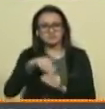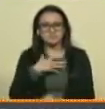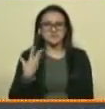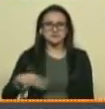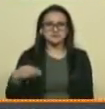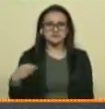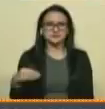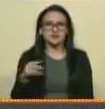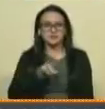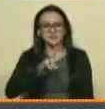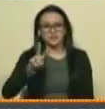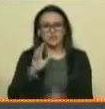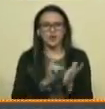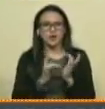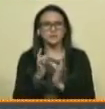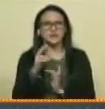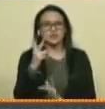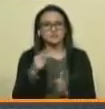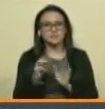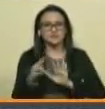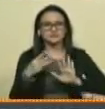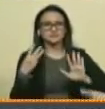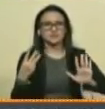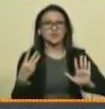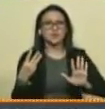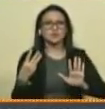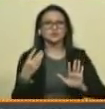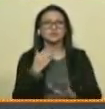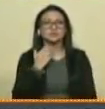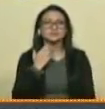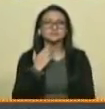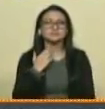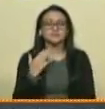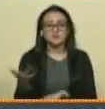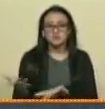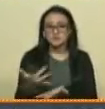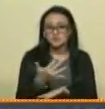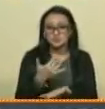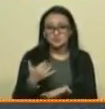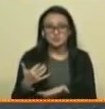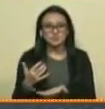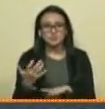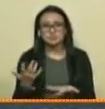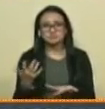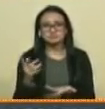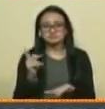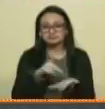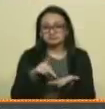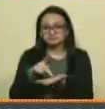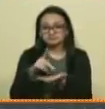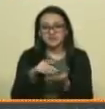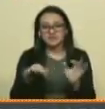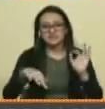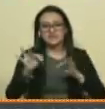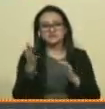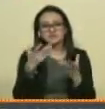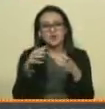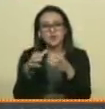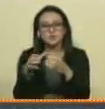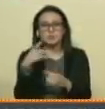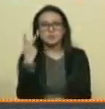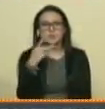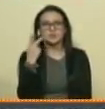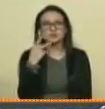de este 22 de abril de 2018, de las cuales hemos recibido la asistencia de 13 organizaciones con